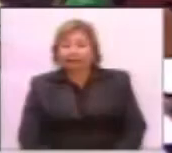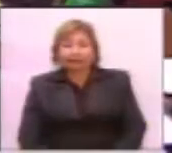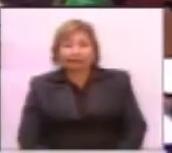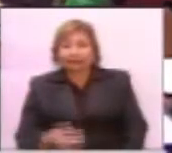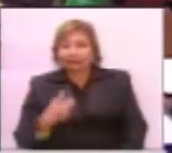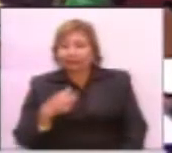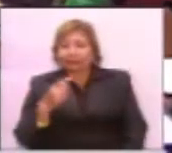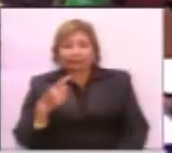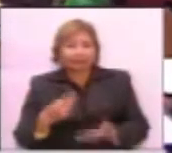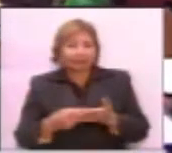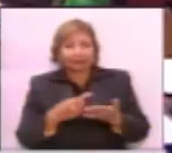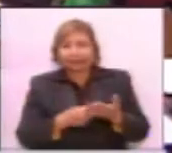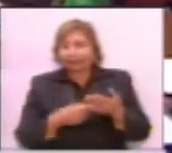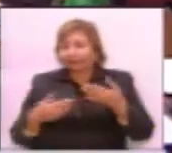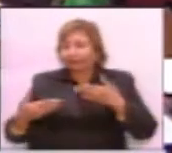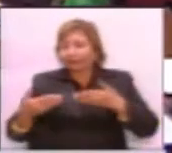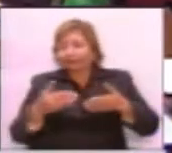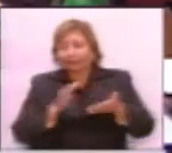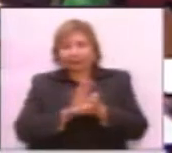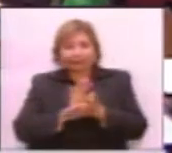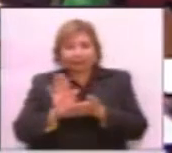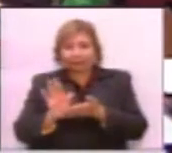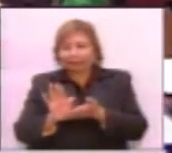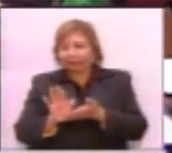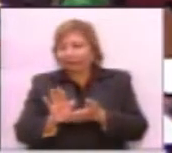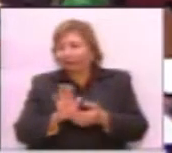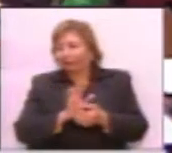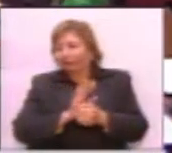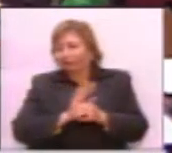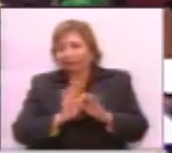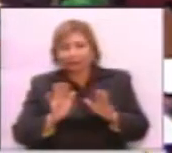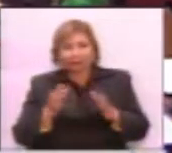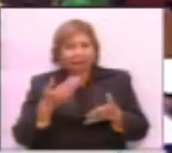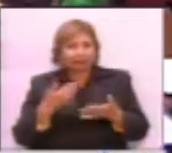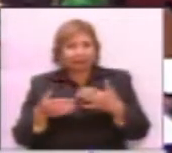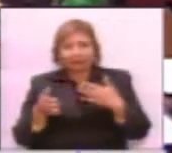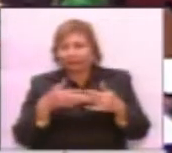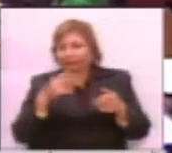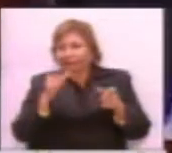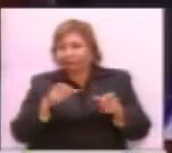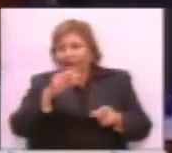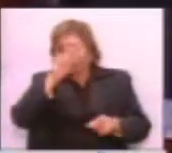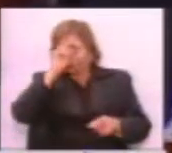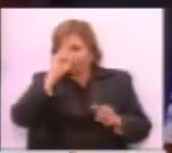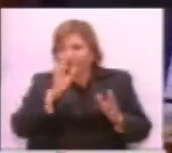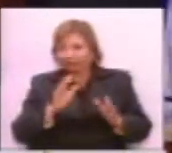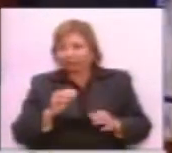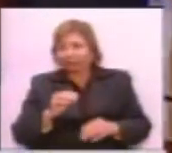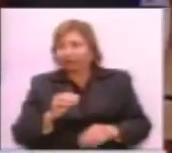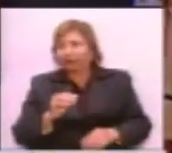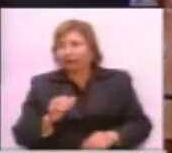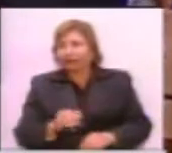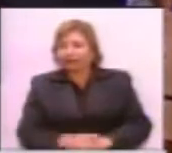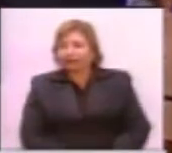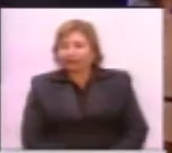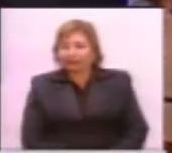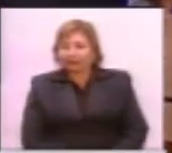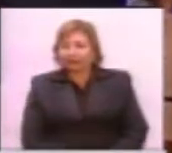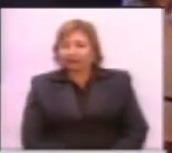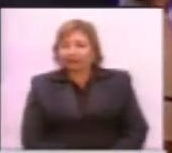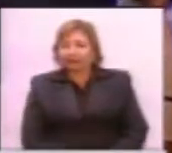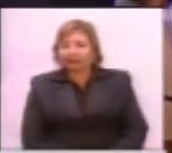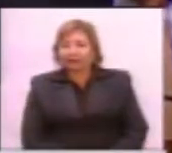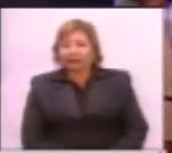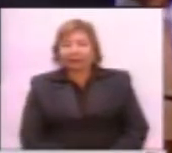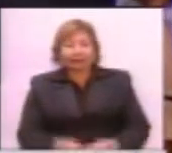No estamos discutiendo el rechazo contundente de cualquier peruano contra el terrorismo